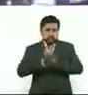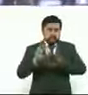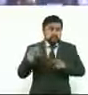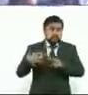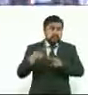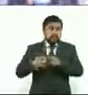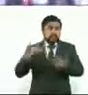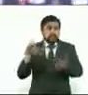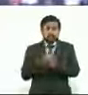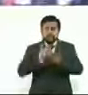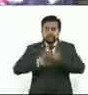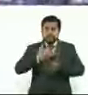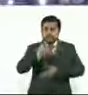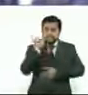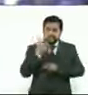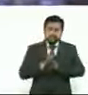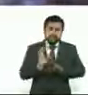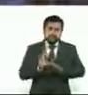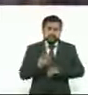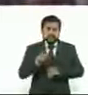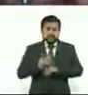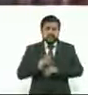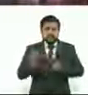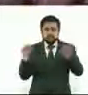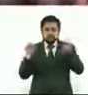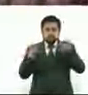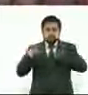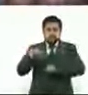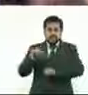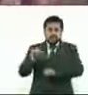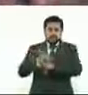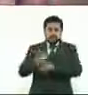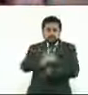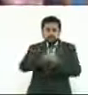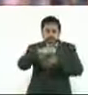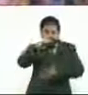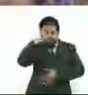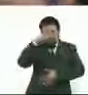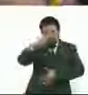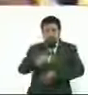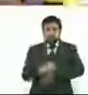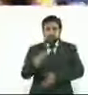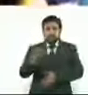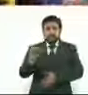femenil del Maratón de la Ciudad de México, Telcel.